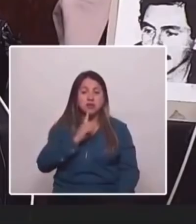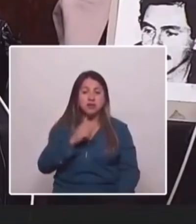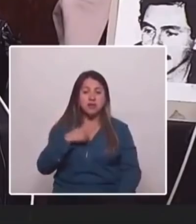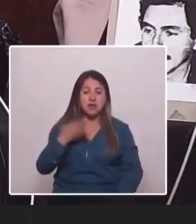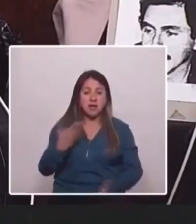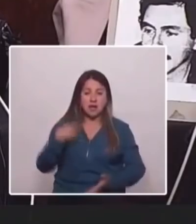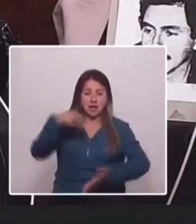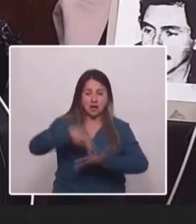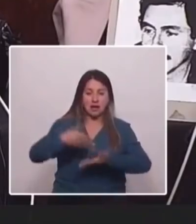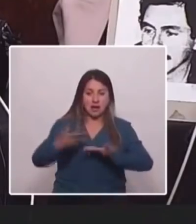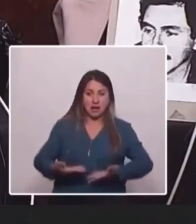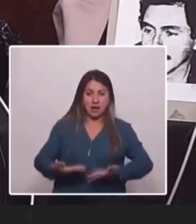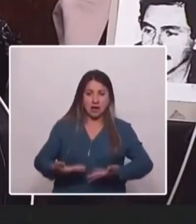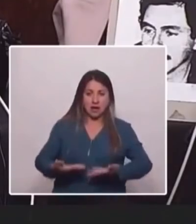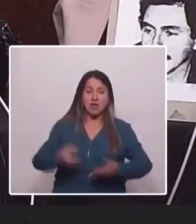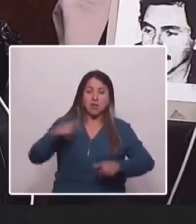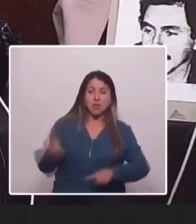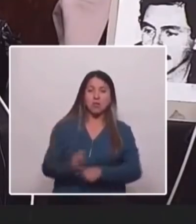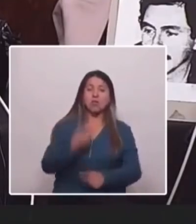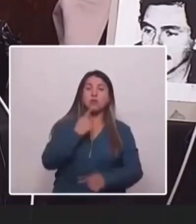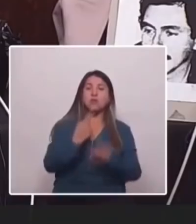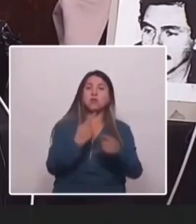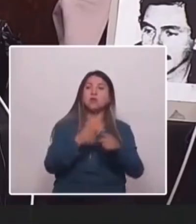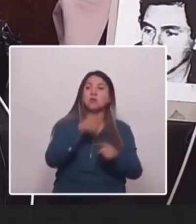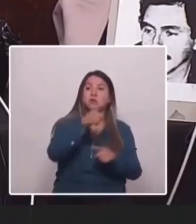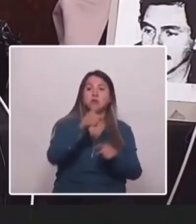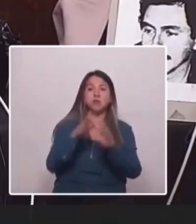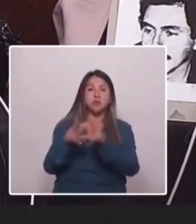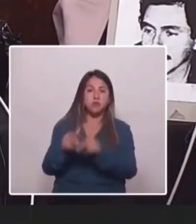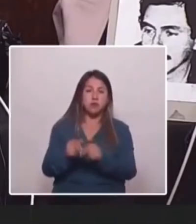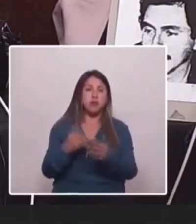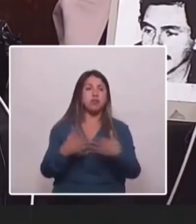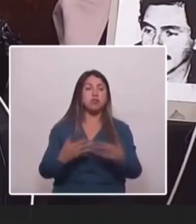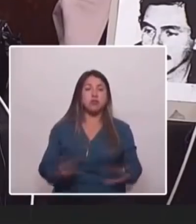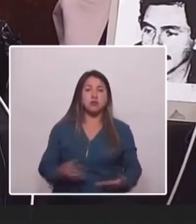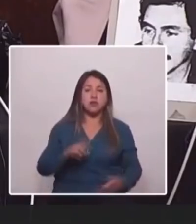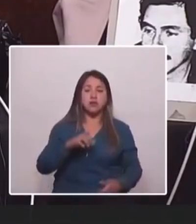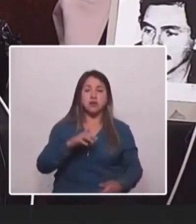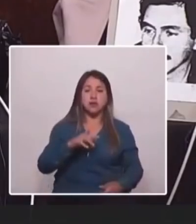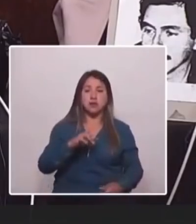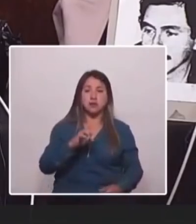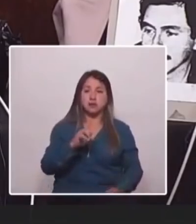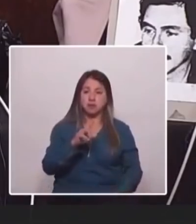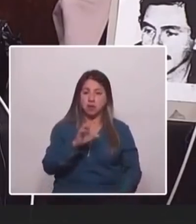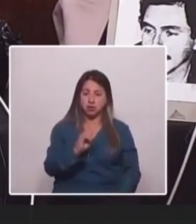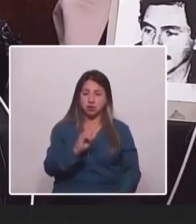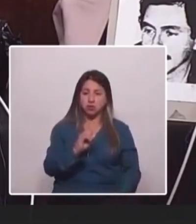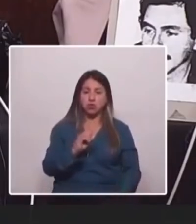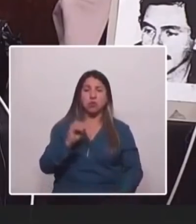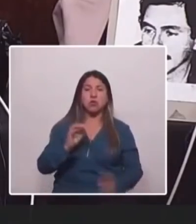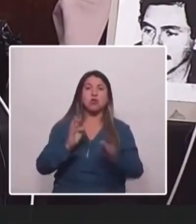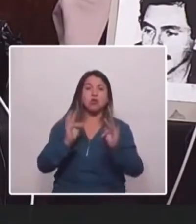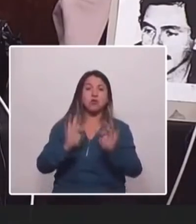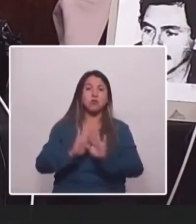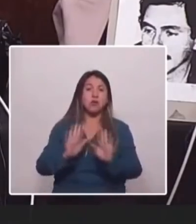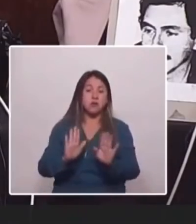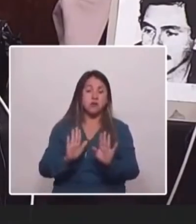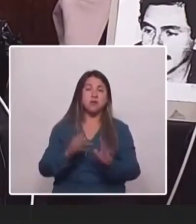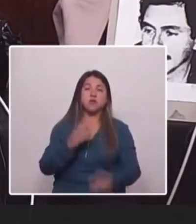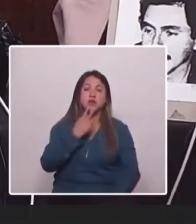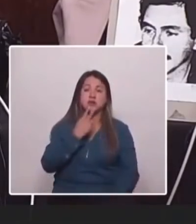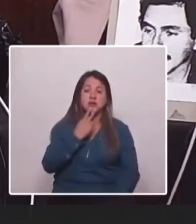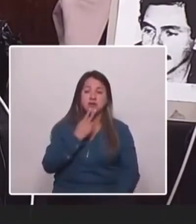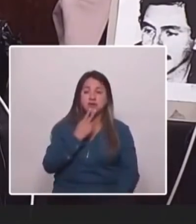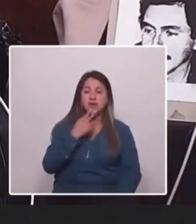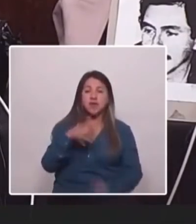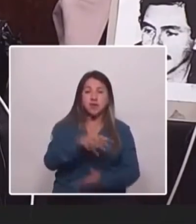contra de los mismos escaños reservados. Tiempo. Porque creo que la institucionalidad es el único camino y porque creo que no se necesita ser Mandela para